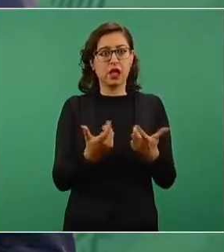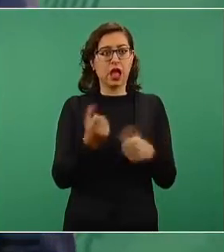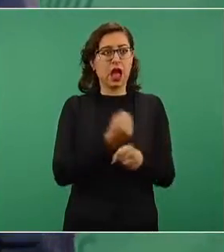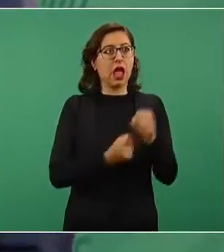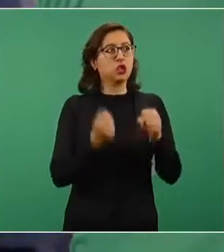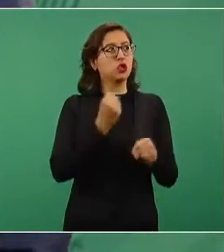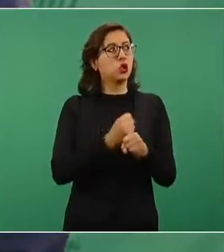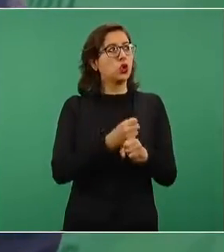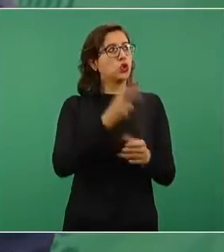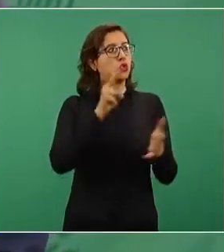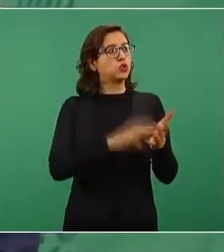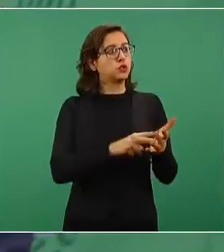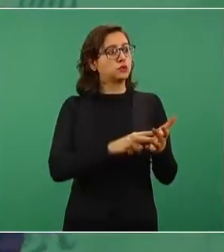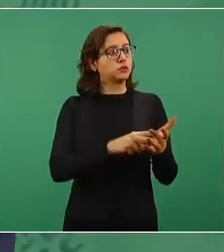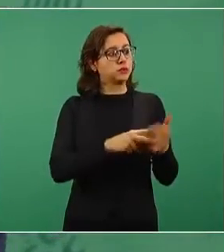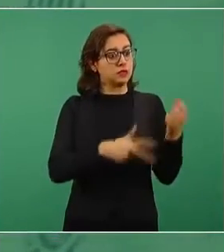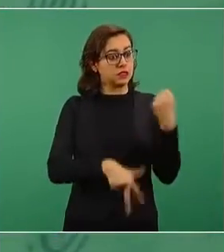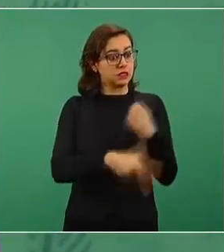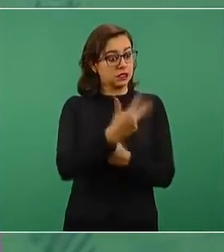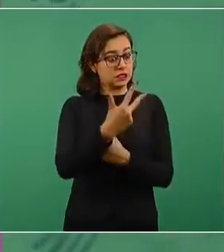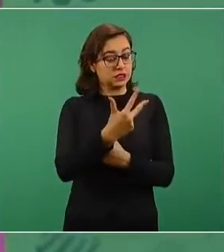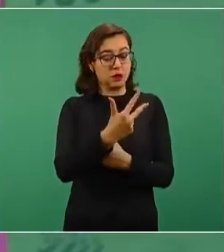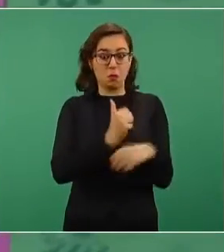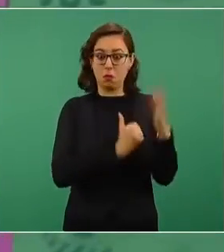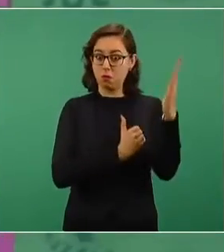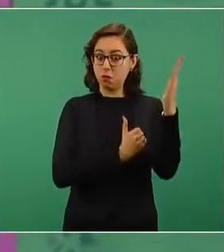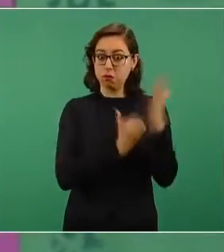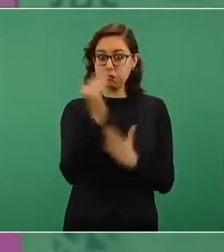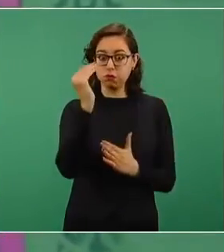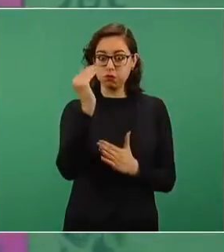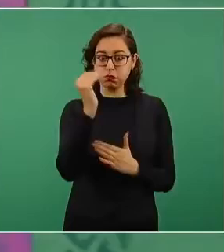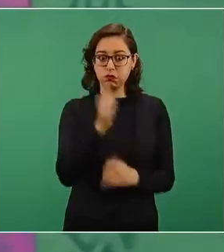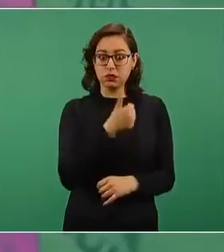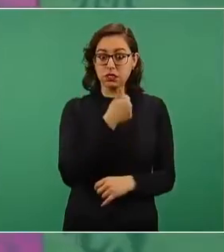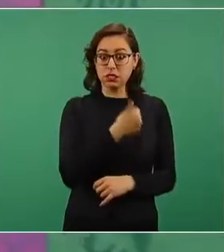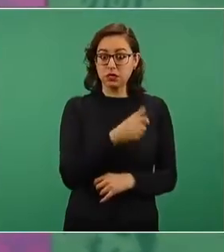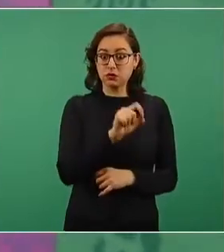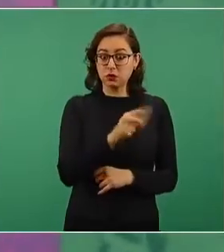2013 de 6.8%.